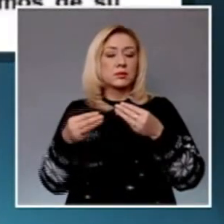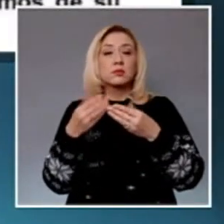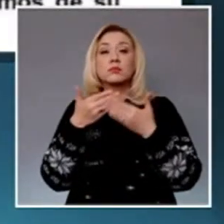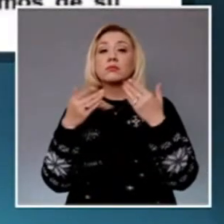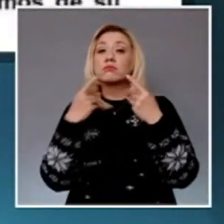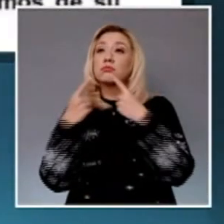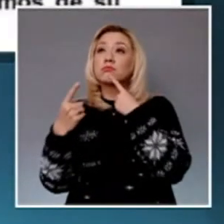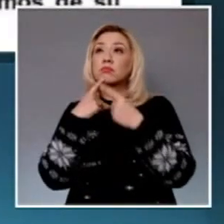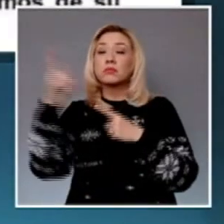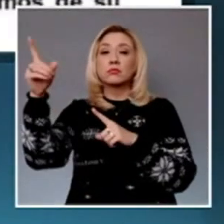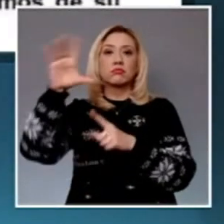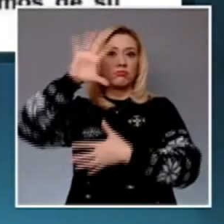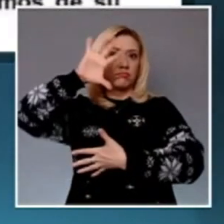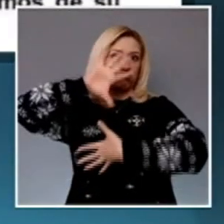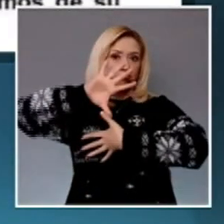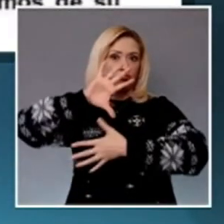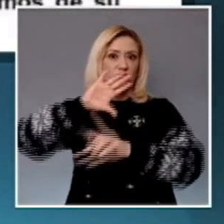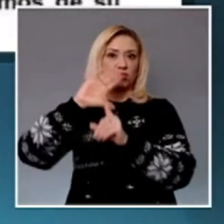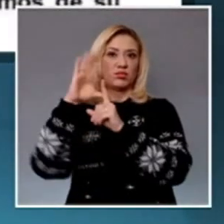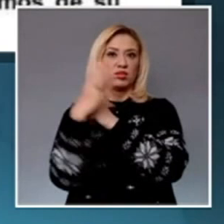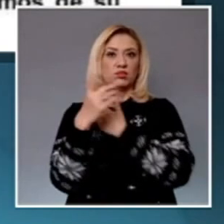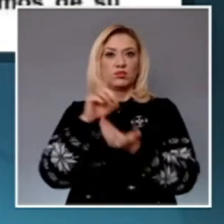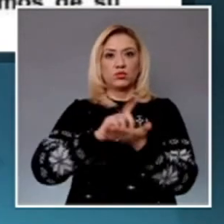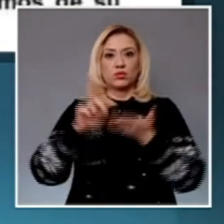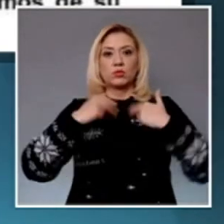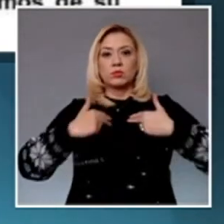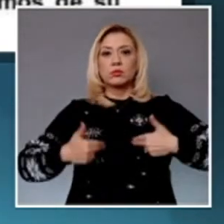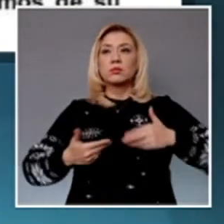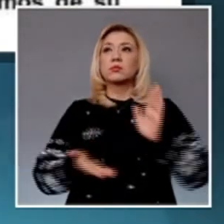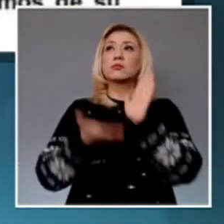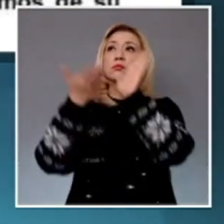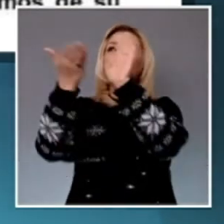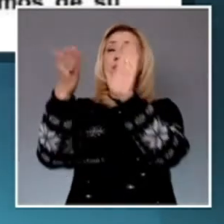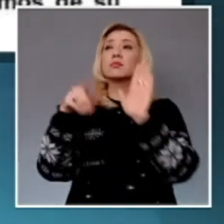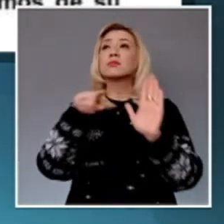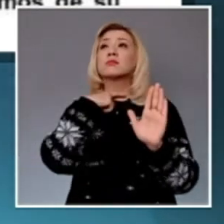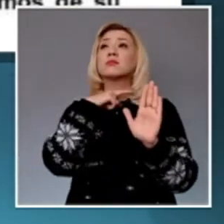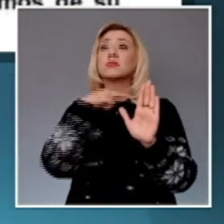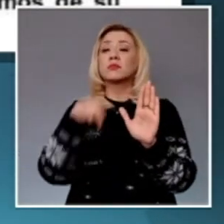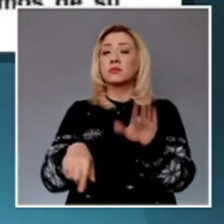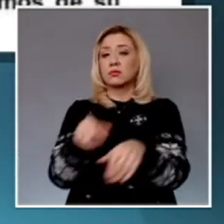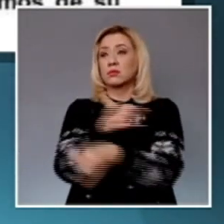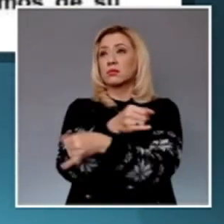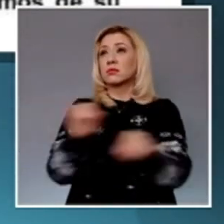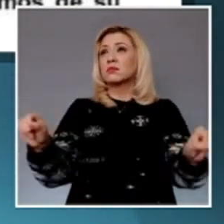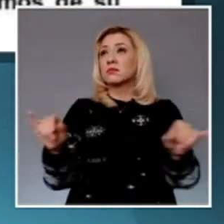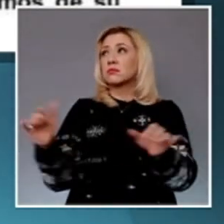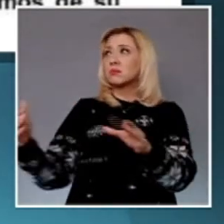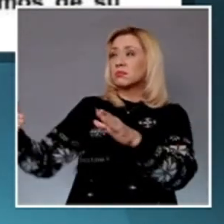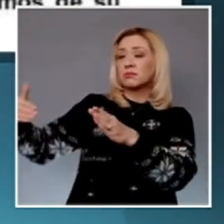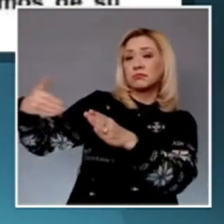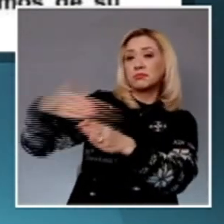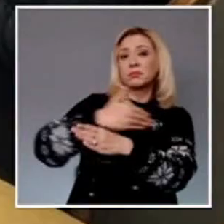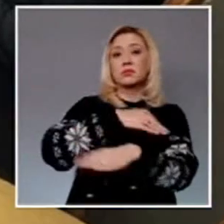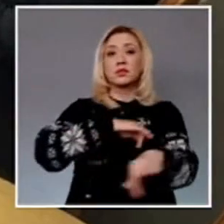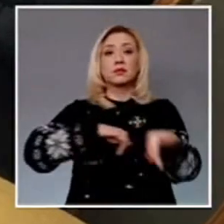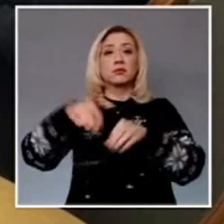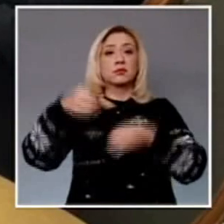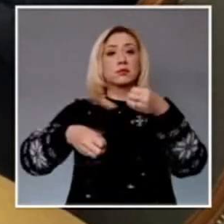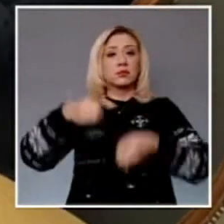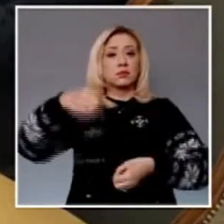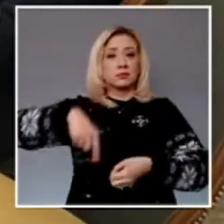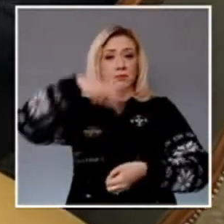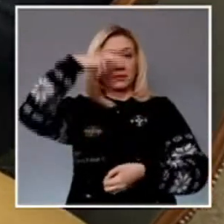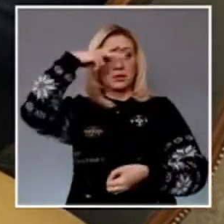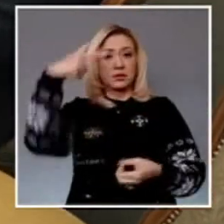Derechos Humanos para exponer el grave riesgo de la independencia y autonomía judicial en el Estado mexicano. Encuentro en el que dieron a